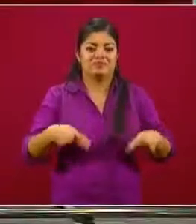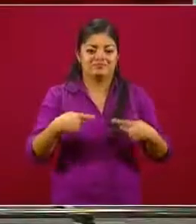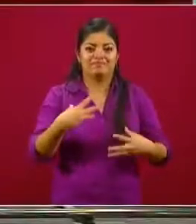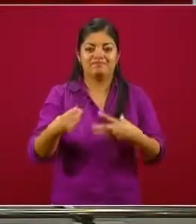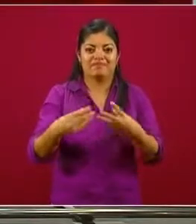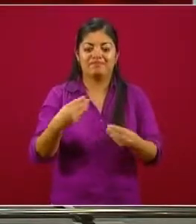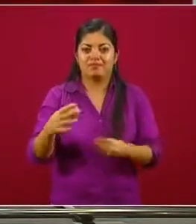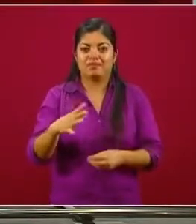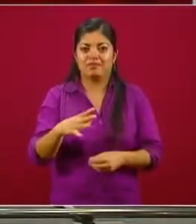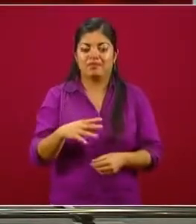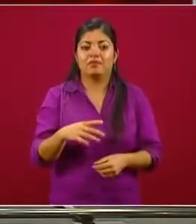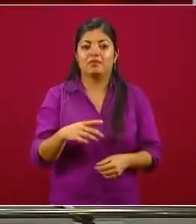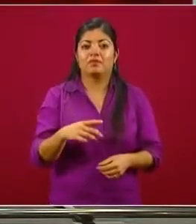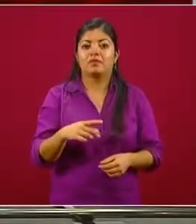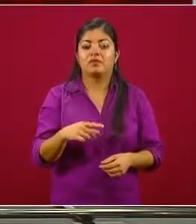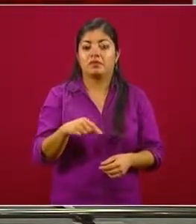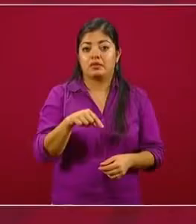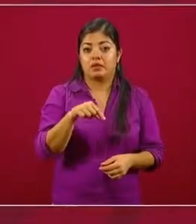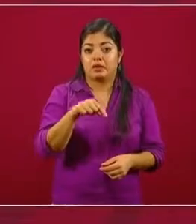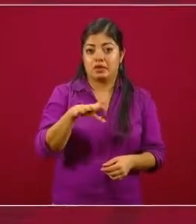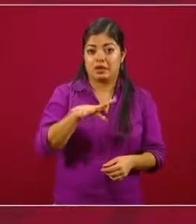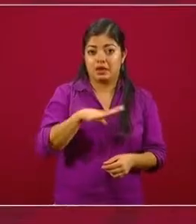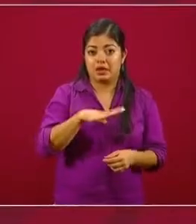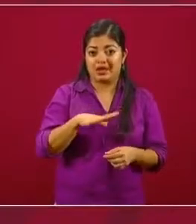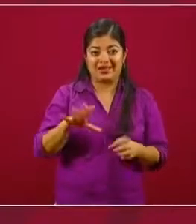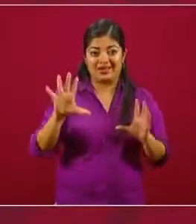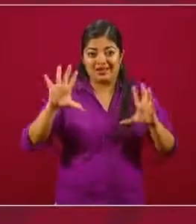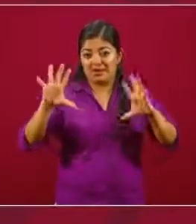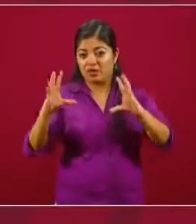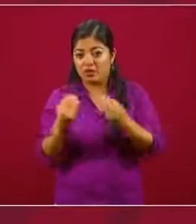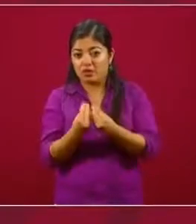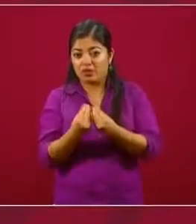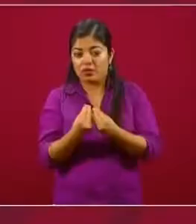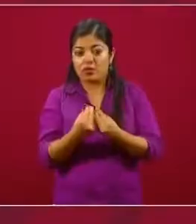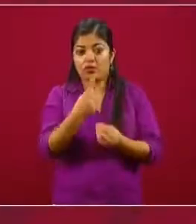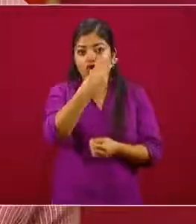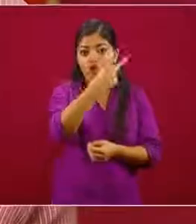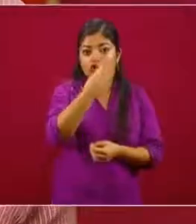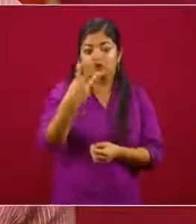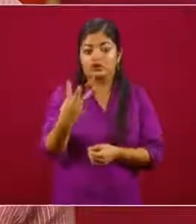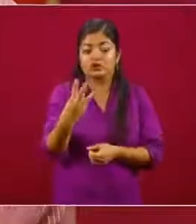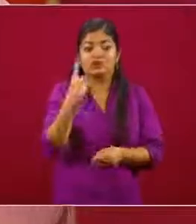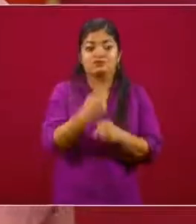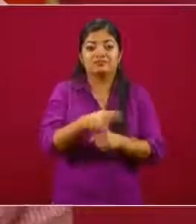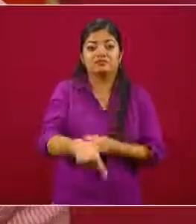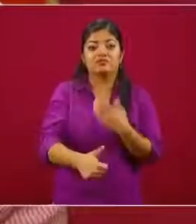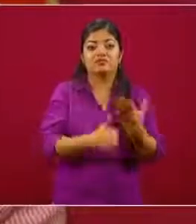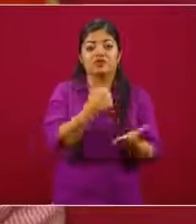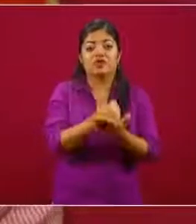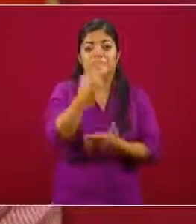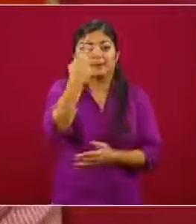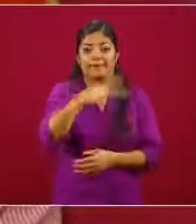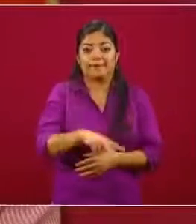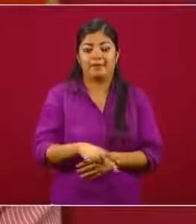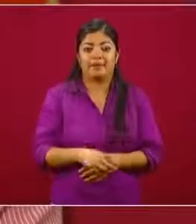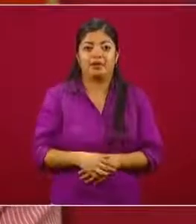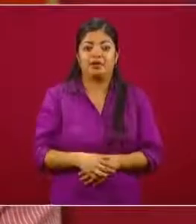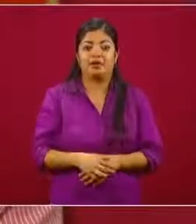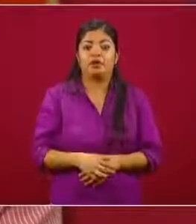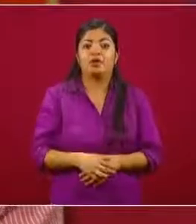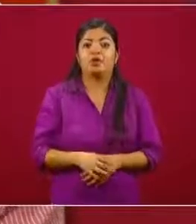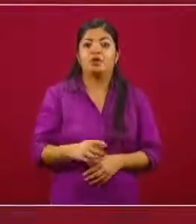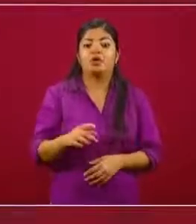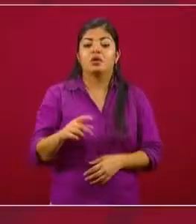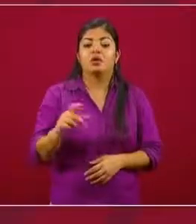son 2/3 partes de lo que existe en todo el país. Entonces, cuando vemos que se